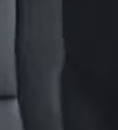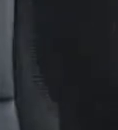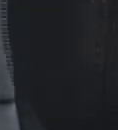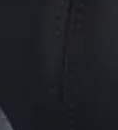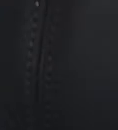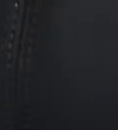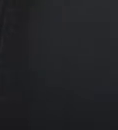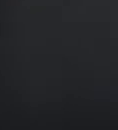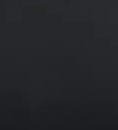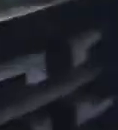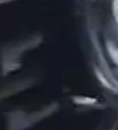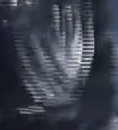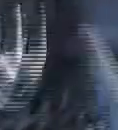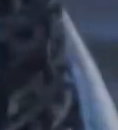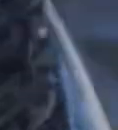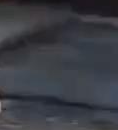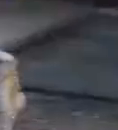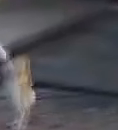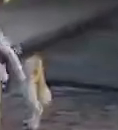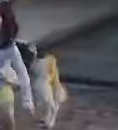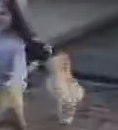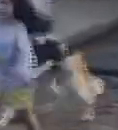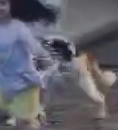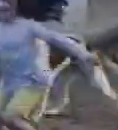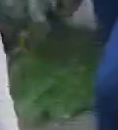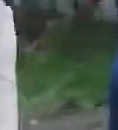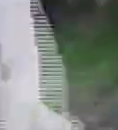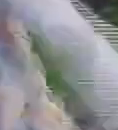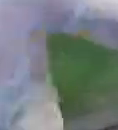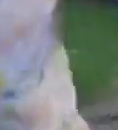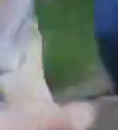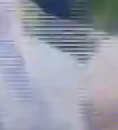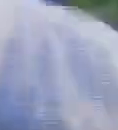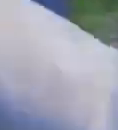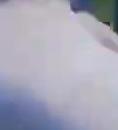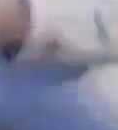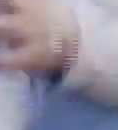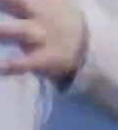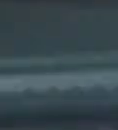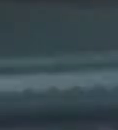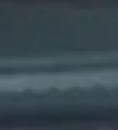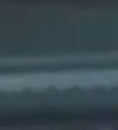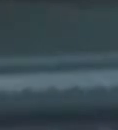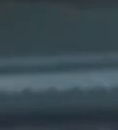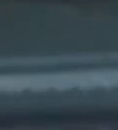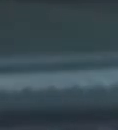3 filas de asientos. Y gran comodidad para toda la familia.